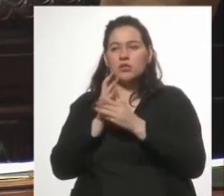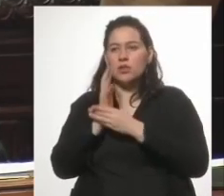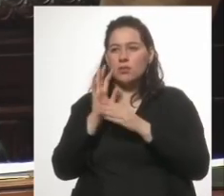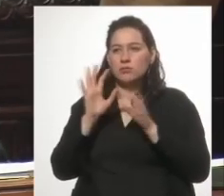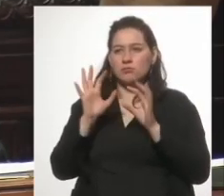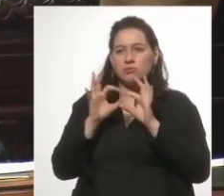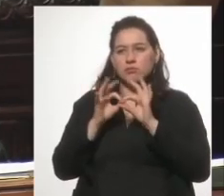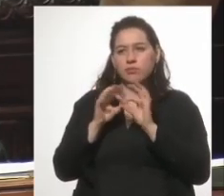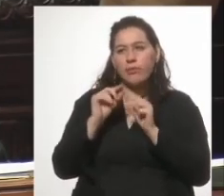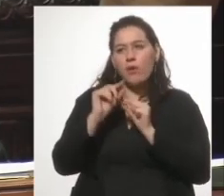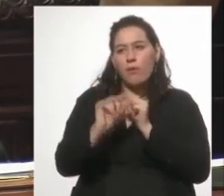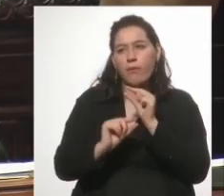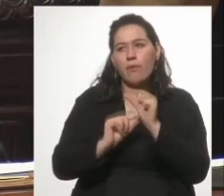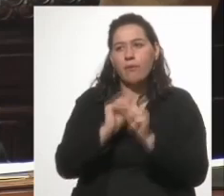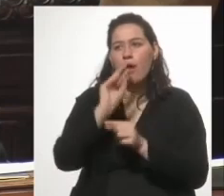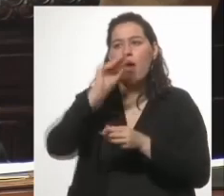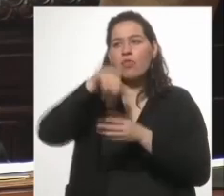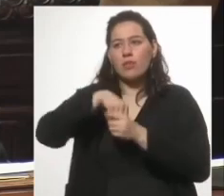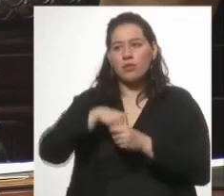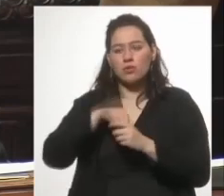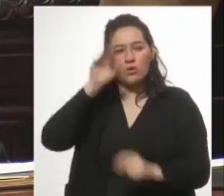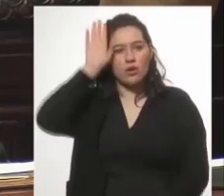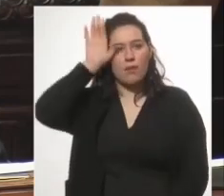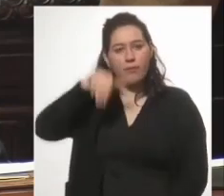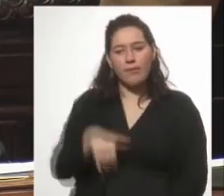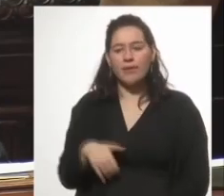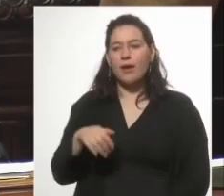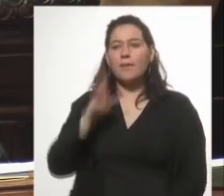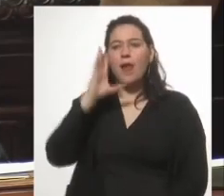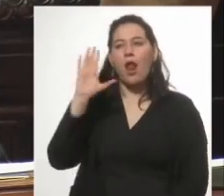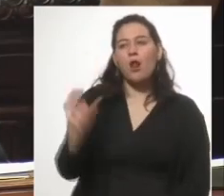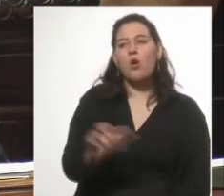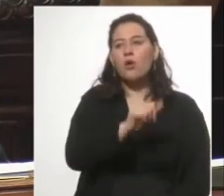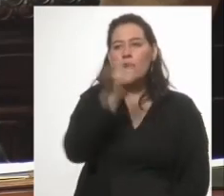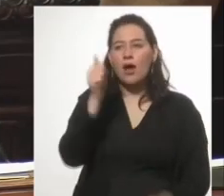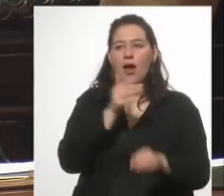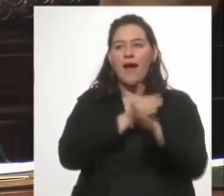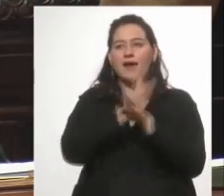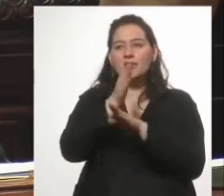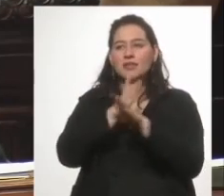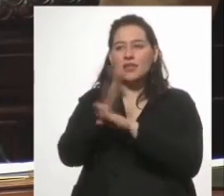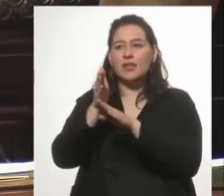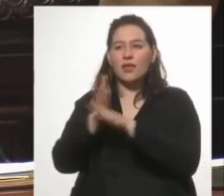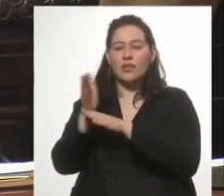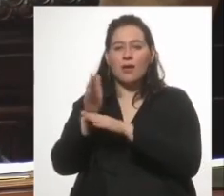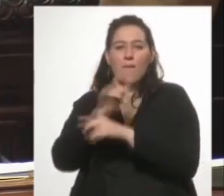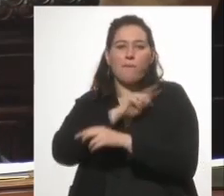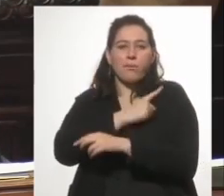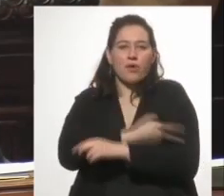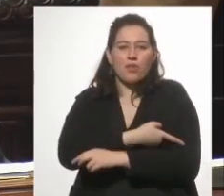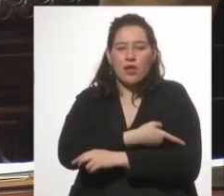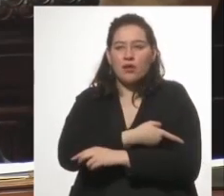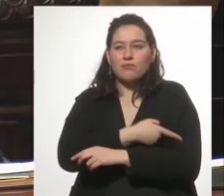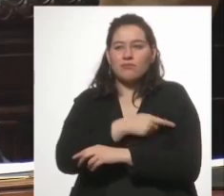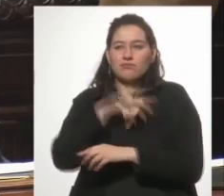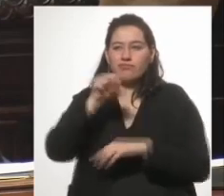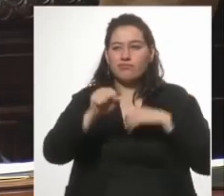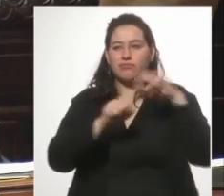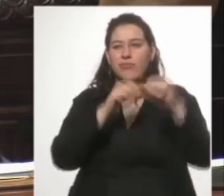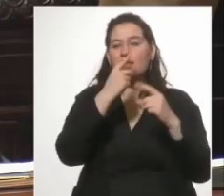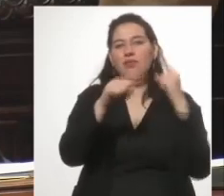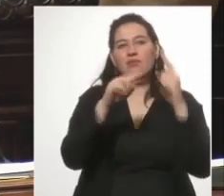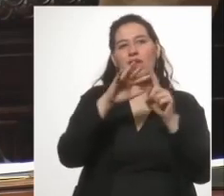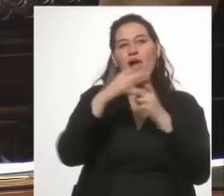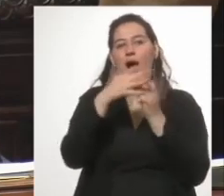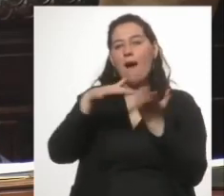gradualmente en la República para lograr acceder a cuotas de poder en distintos ámbitos